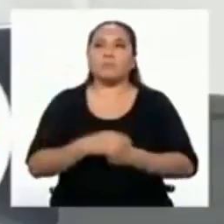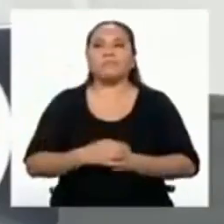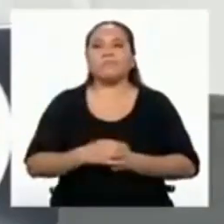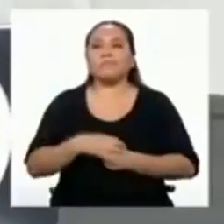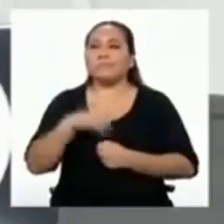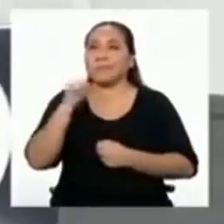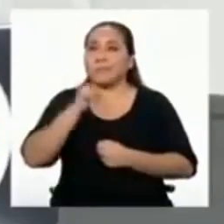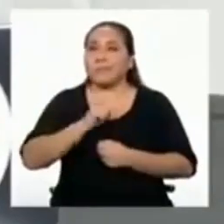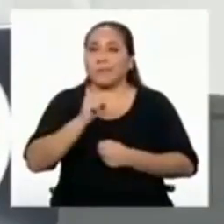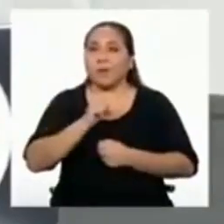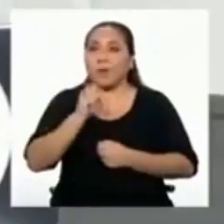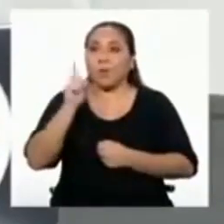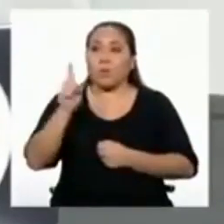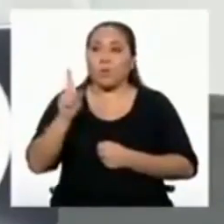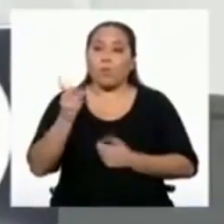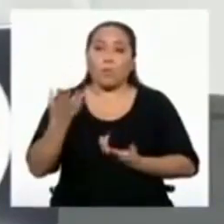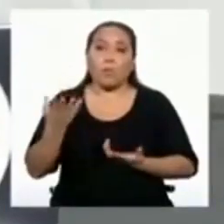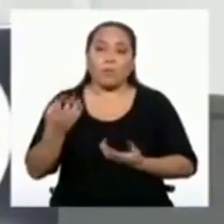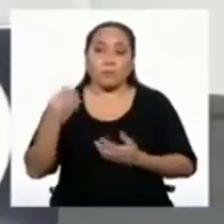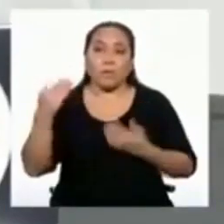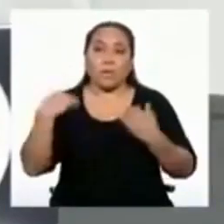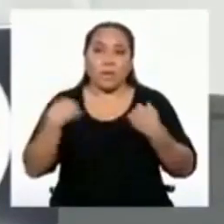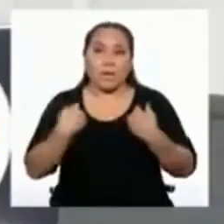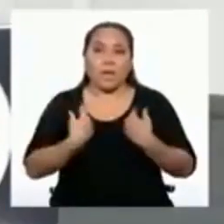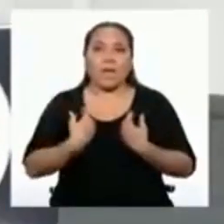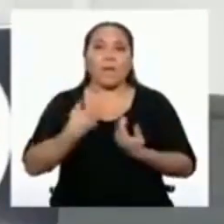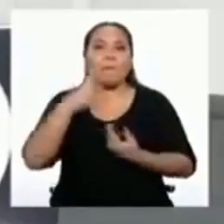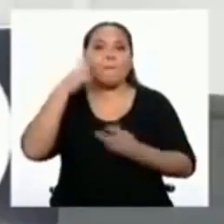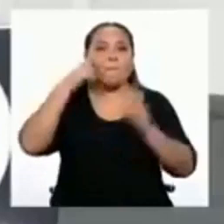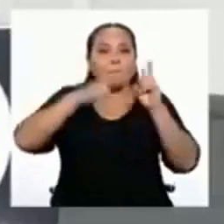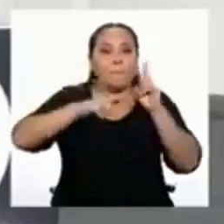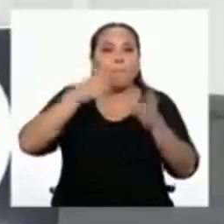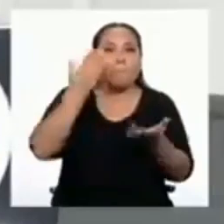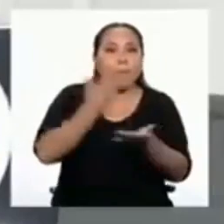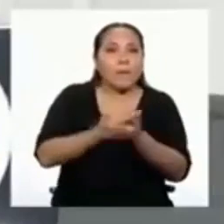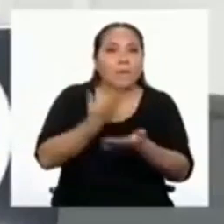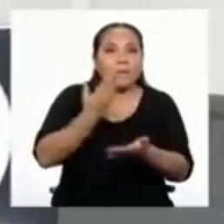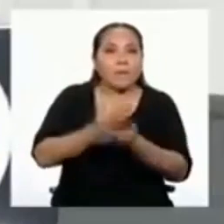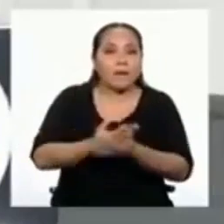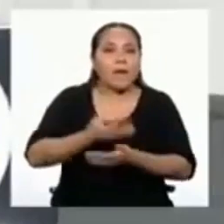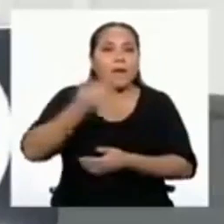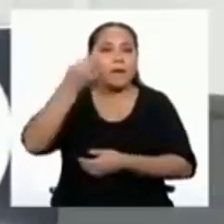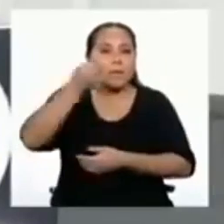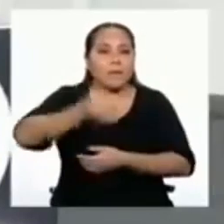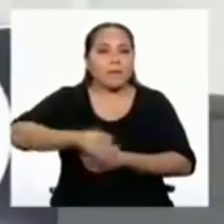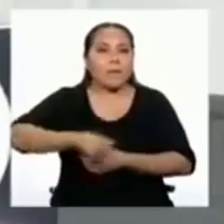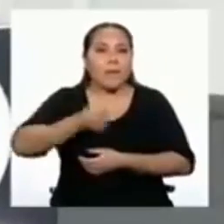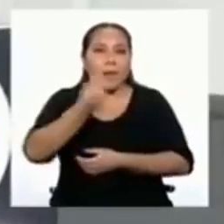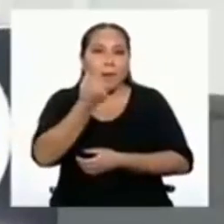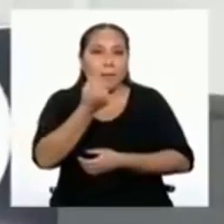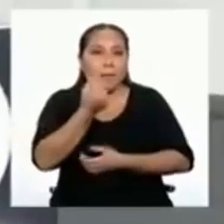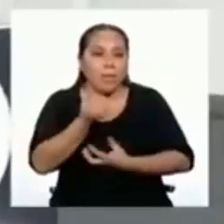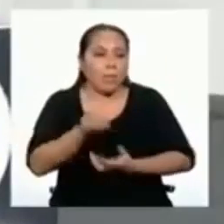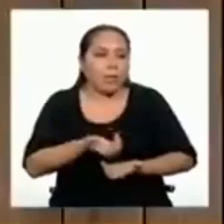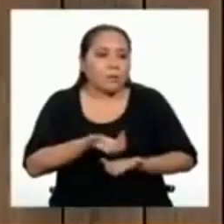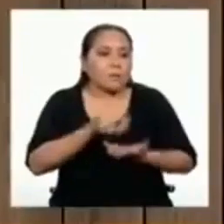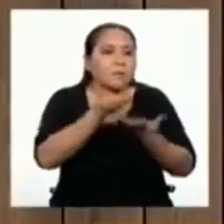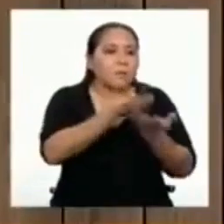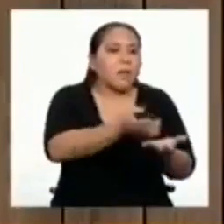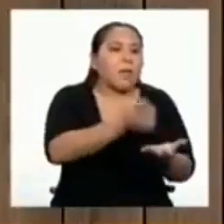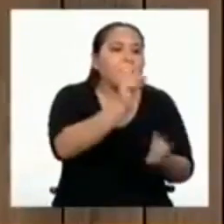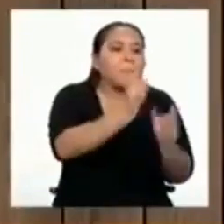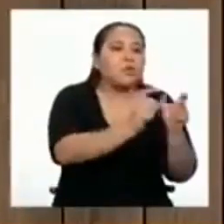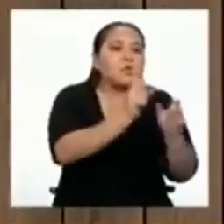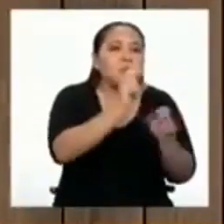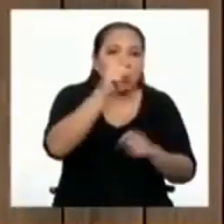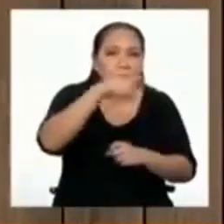tiene que asegurarse de que el dinero del Estado llegue a las manos de quien realmente lo necesite.